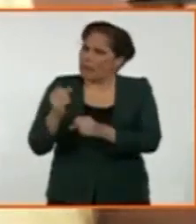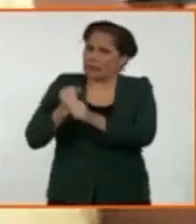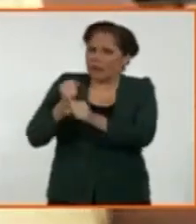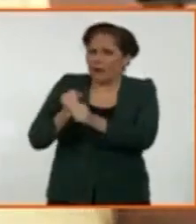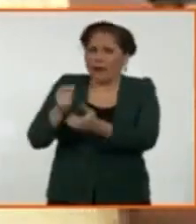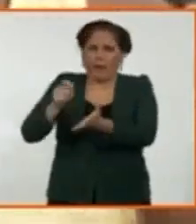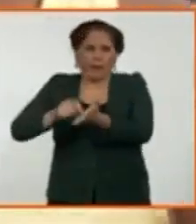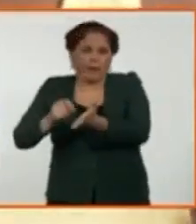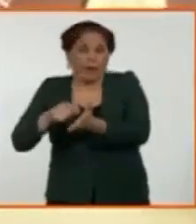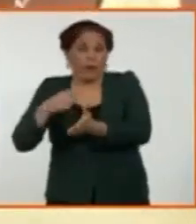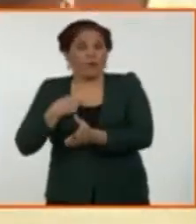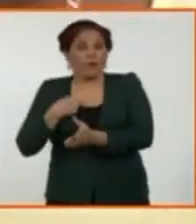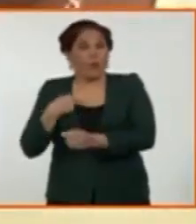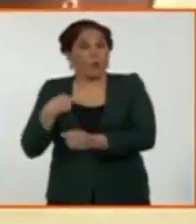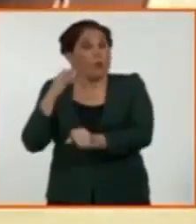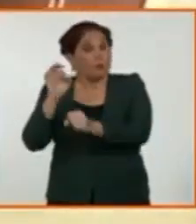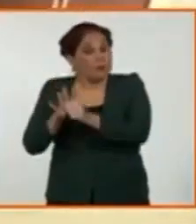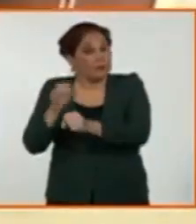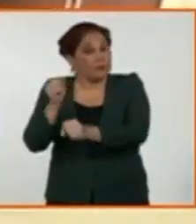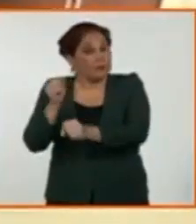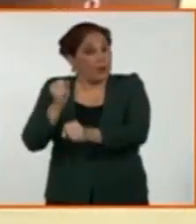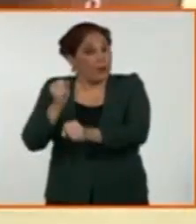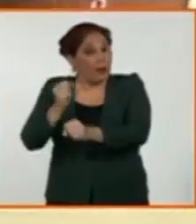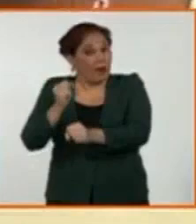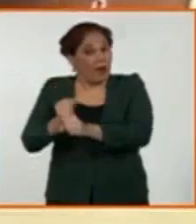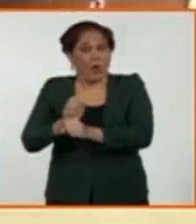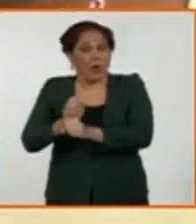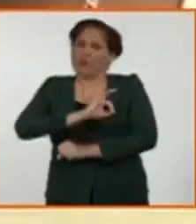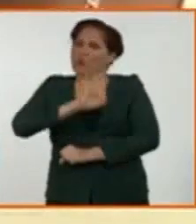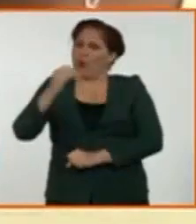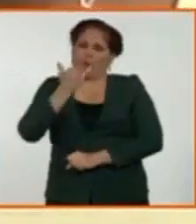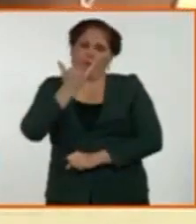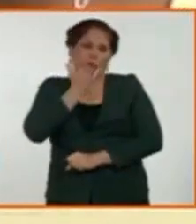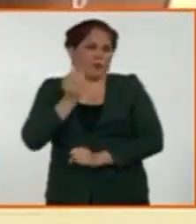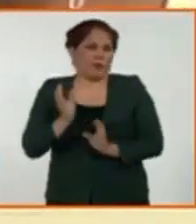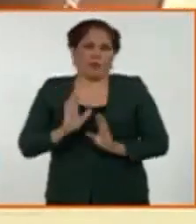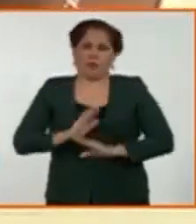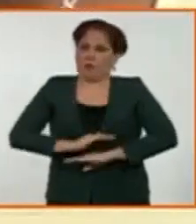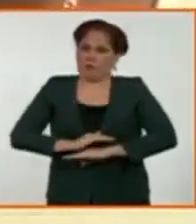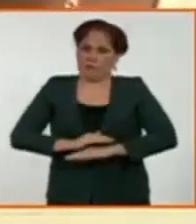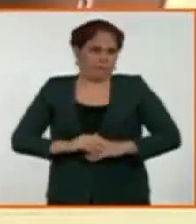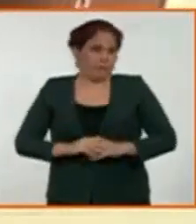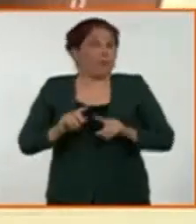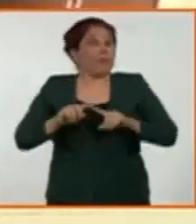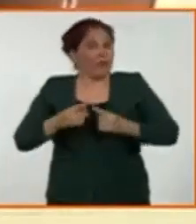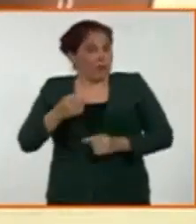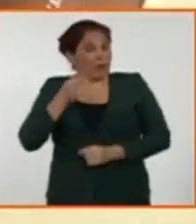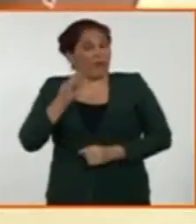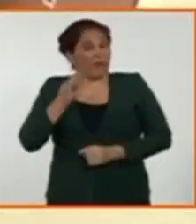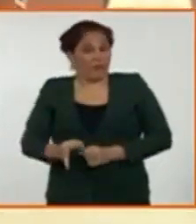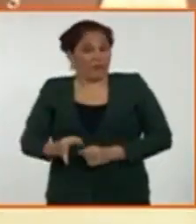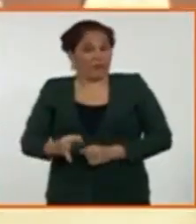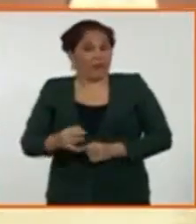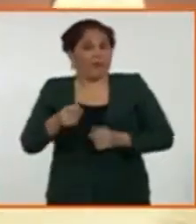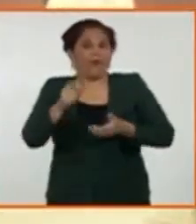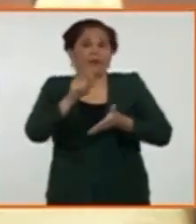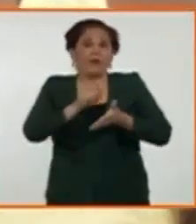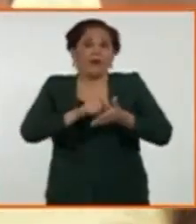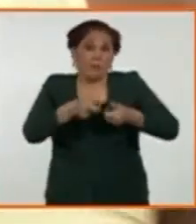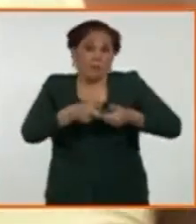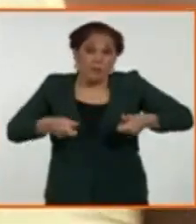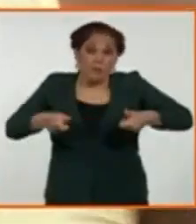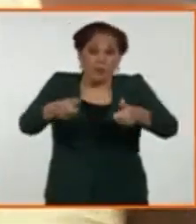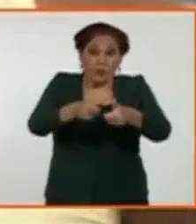yo he hecho un trabajo de que llega ahí y no he tenido ningún tipo de problema pero realmente es la circunscripción donde más